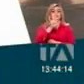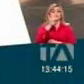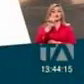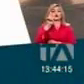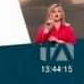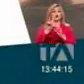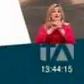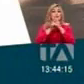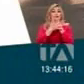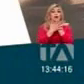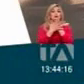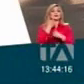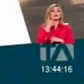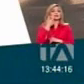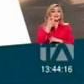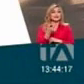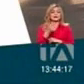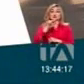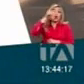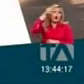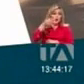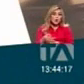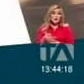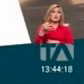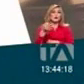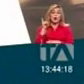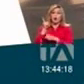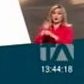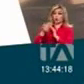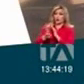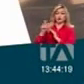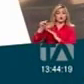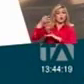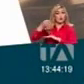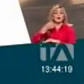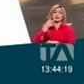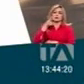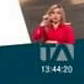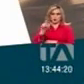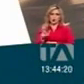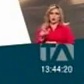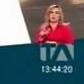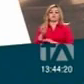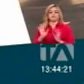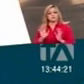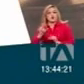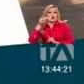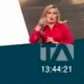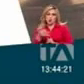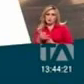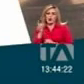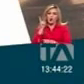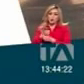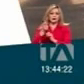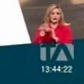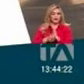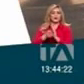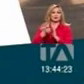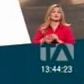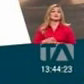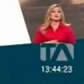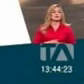del Código Penal habla del incumplimiento de las medidas y dice: si la persona procesada incumple la medida cautelar,